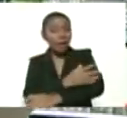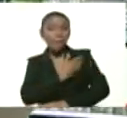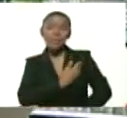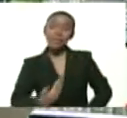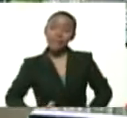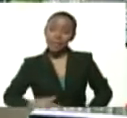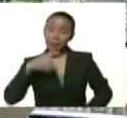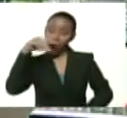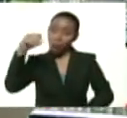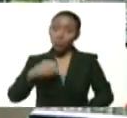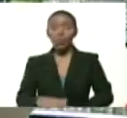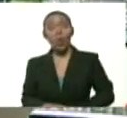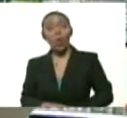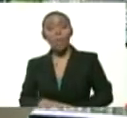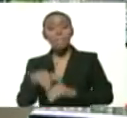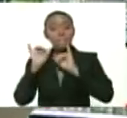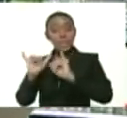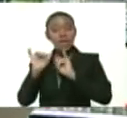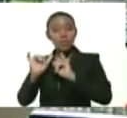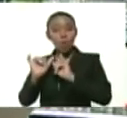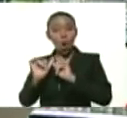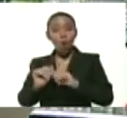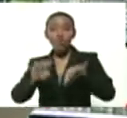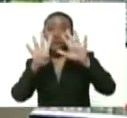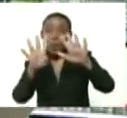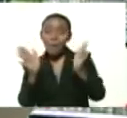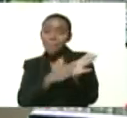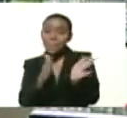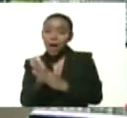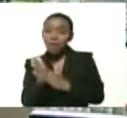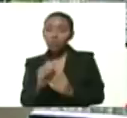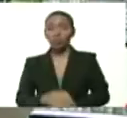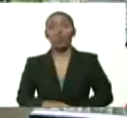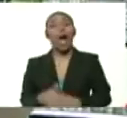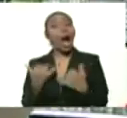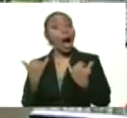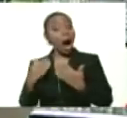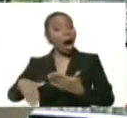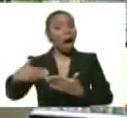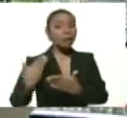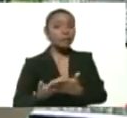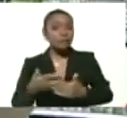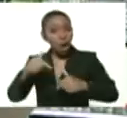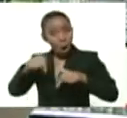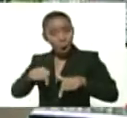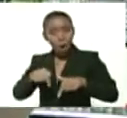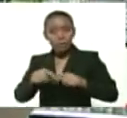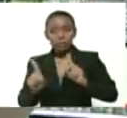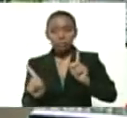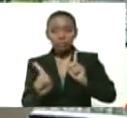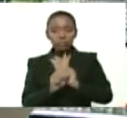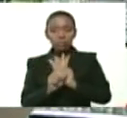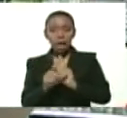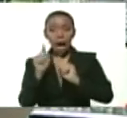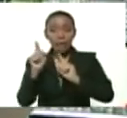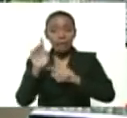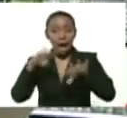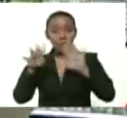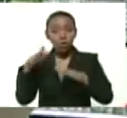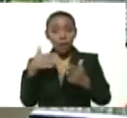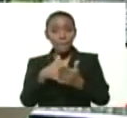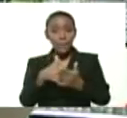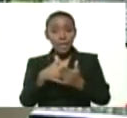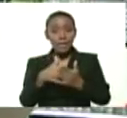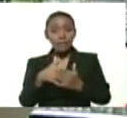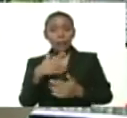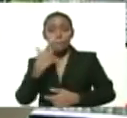presidente Nicolás Maduro desde el mismo 9 de marzo, a hoy estaríamos acercándonos a los 13,000-14,000